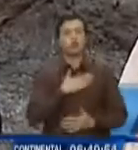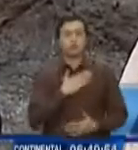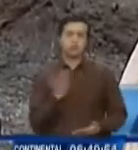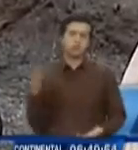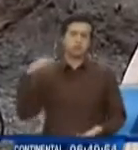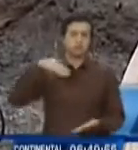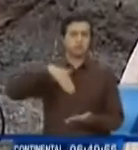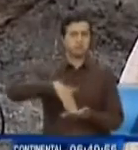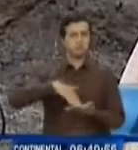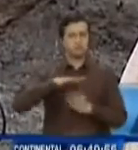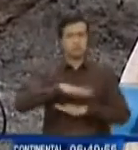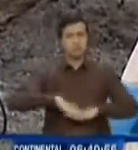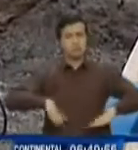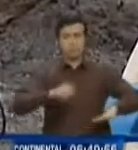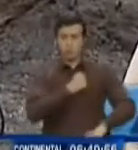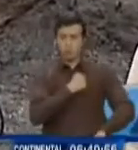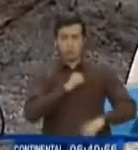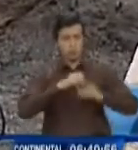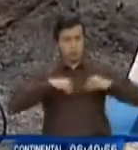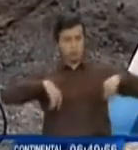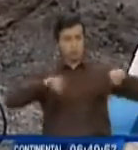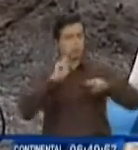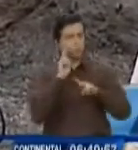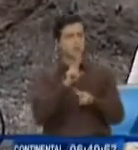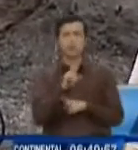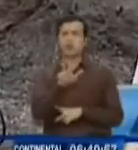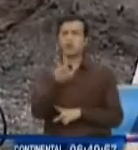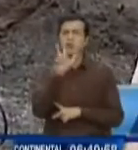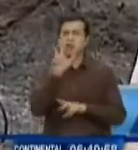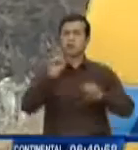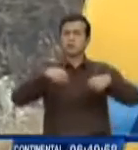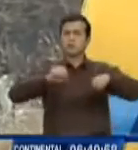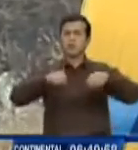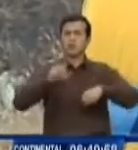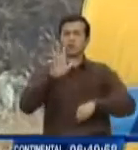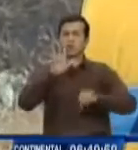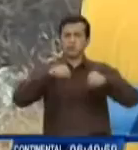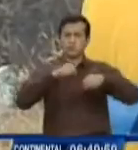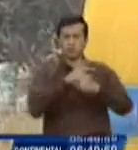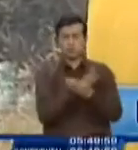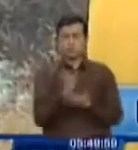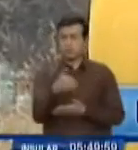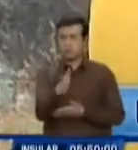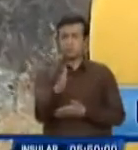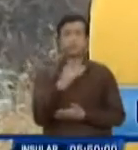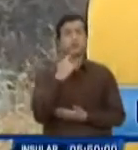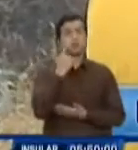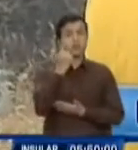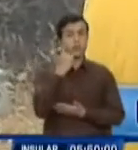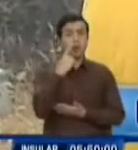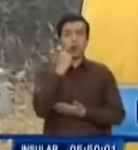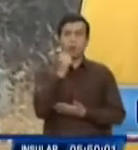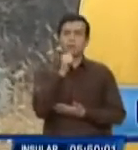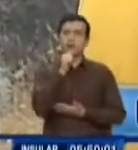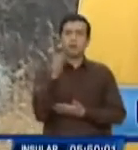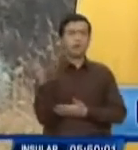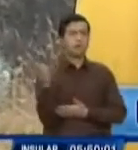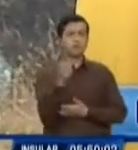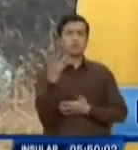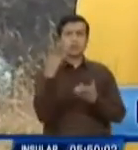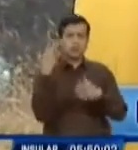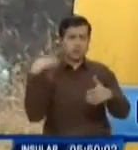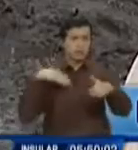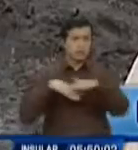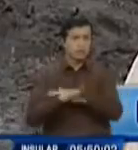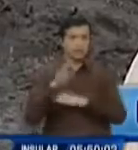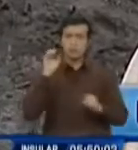venido a controlar aquí yo la propiedad y aquí bajaban 3 motos. Según el testimonio, inclusive los bomberos fueron impedidos de ingresar